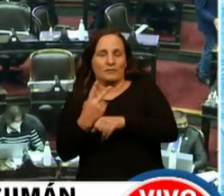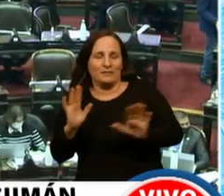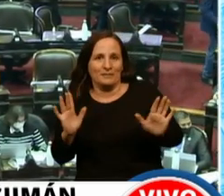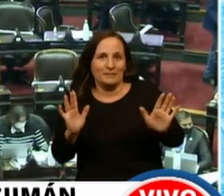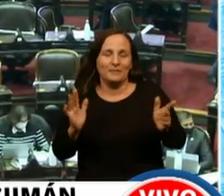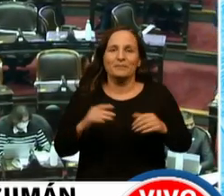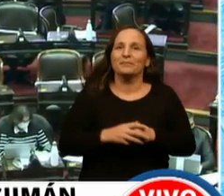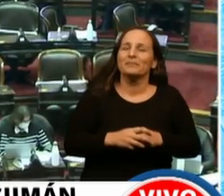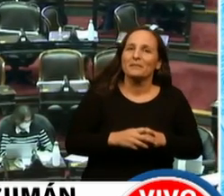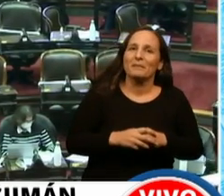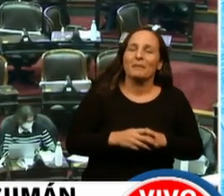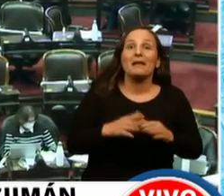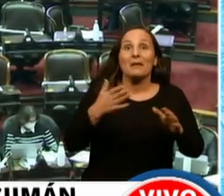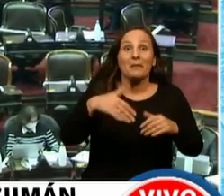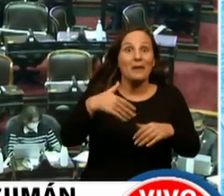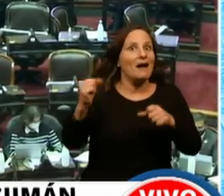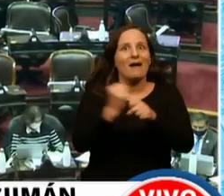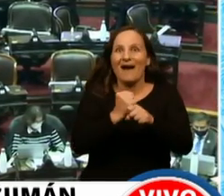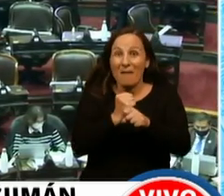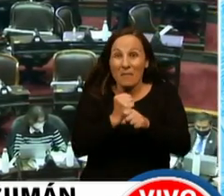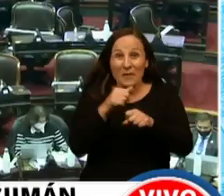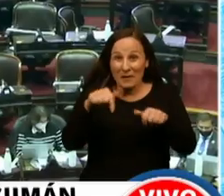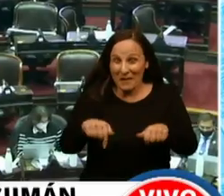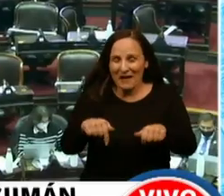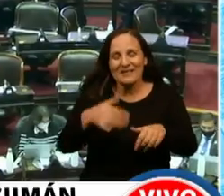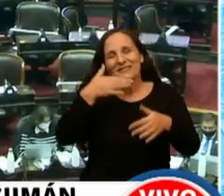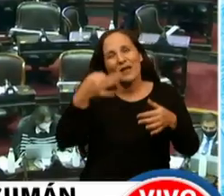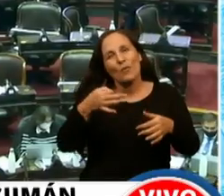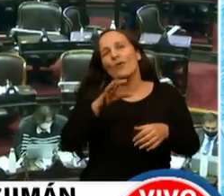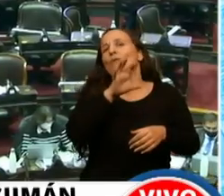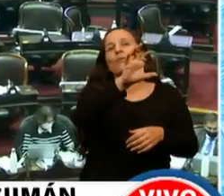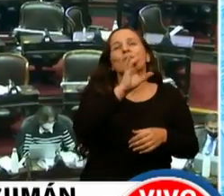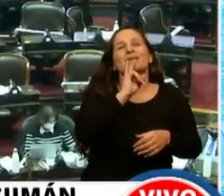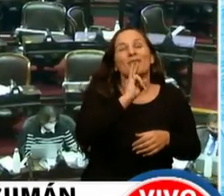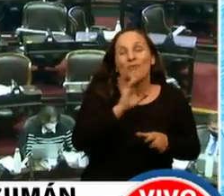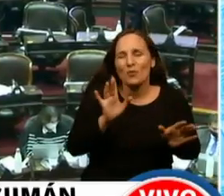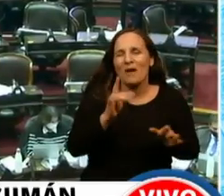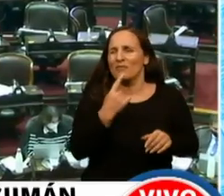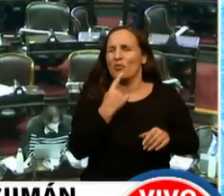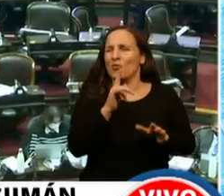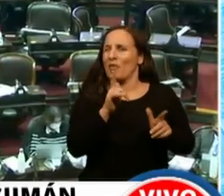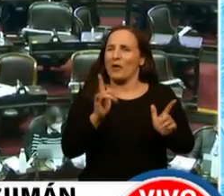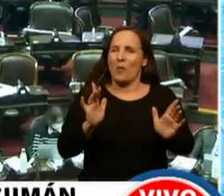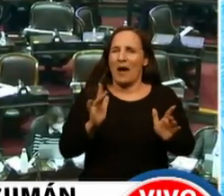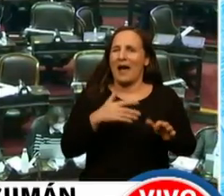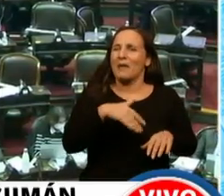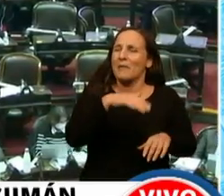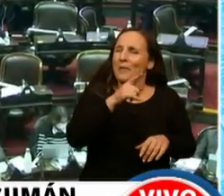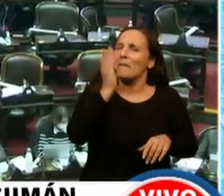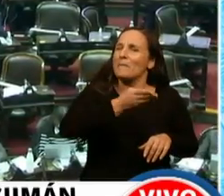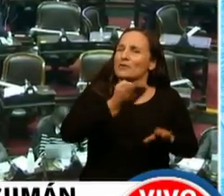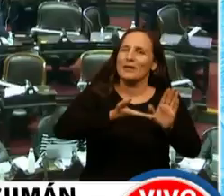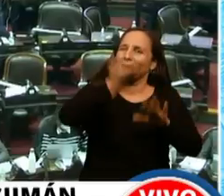seguramente una vez que esté aprobado esto a presidente en nuestra provincia yo no tengo dudas que va a haber un aumento de alícuotas